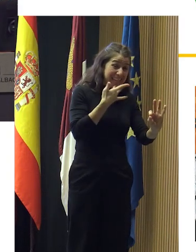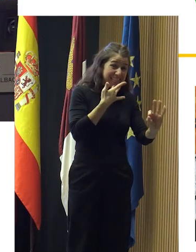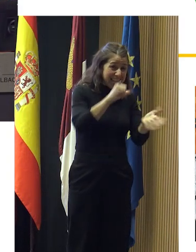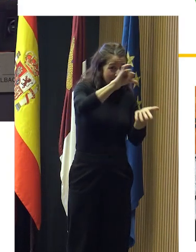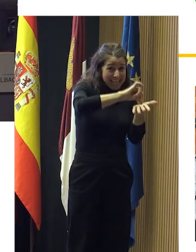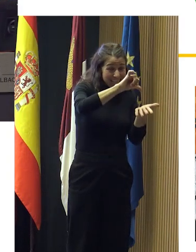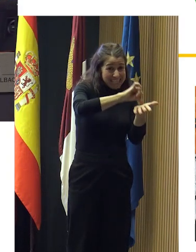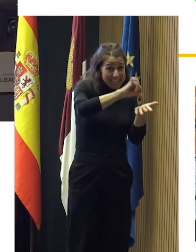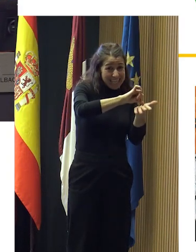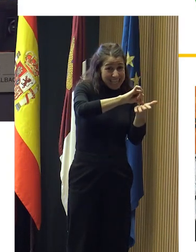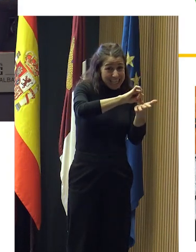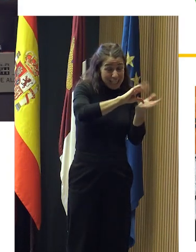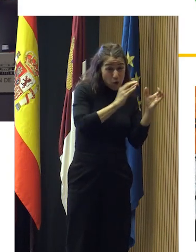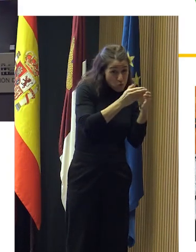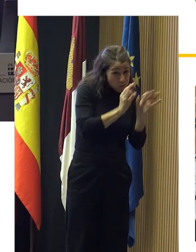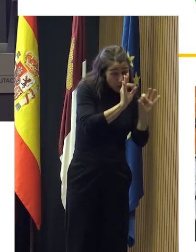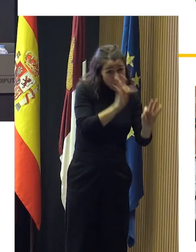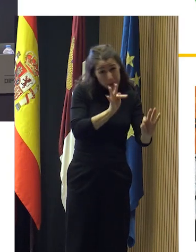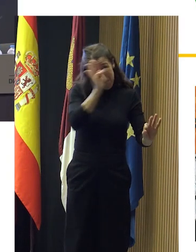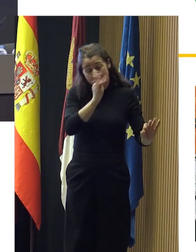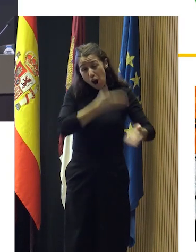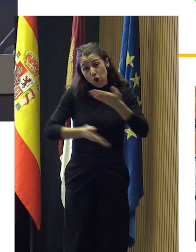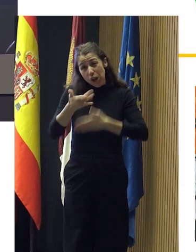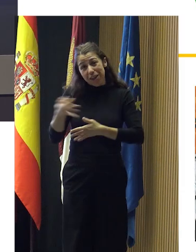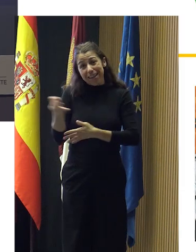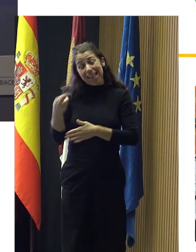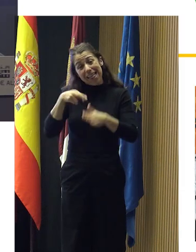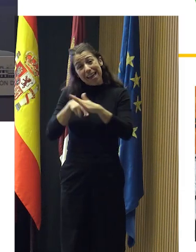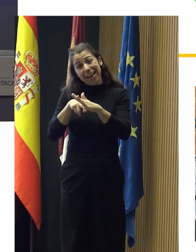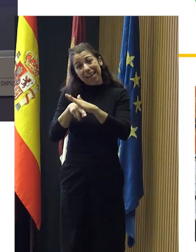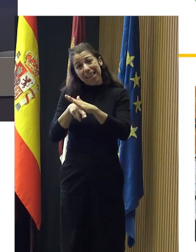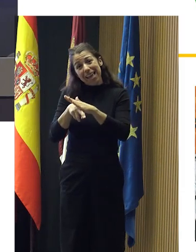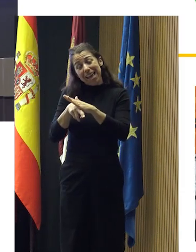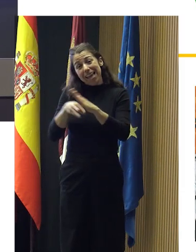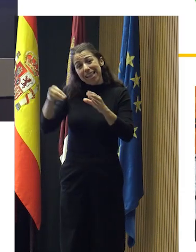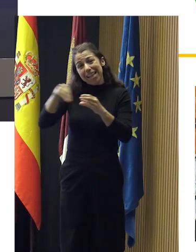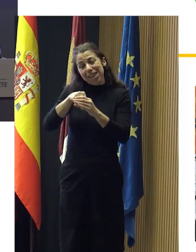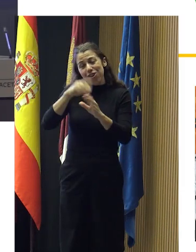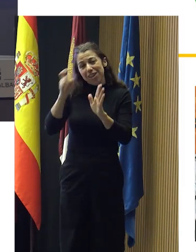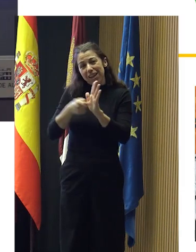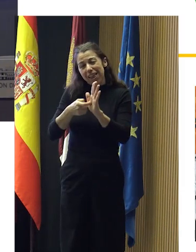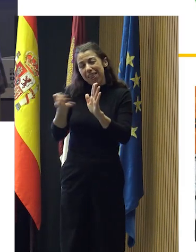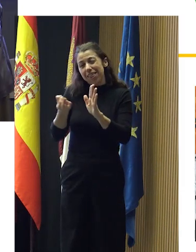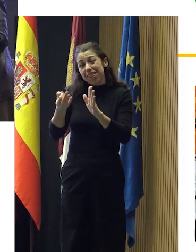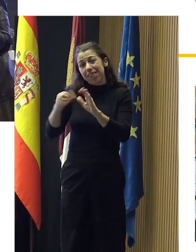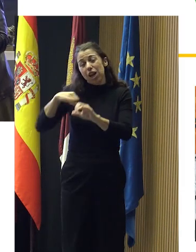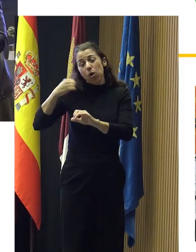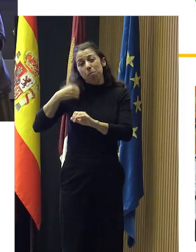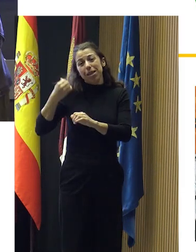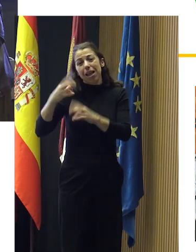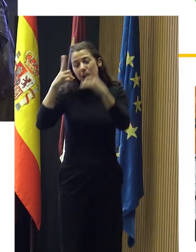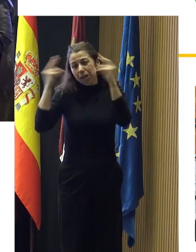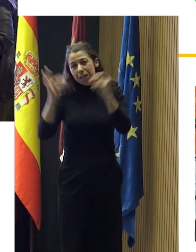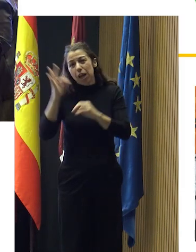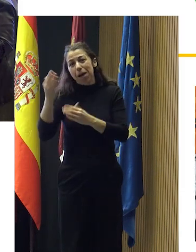sede de esta cátedra, pero además tenemos la colaboración de la Gerencia de Atención Integrada del Hospital de Albacete y del Colegio Oficial de